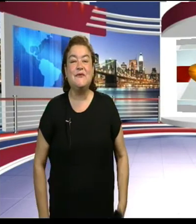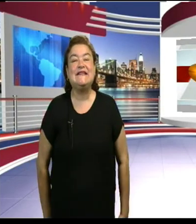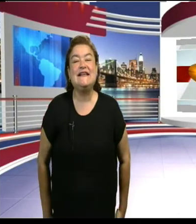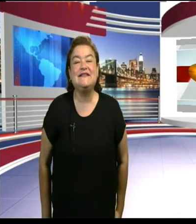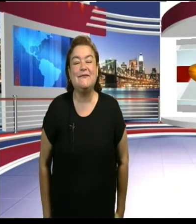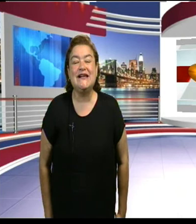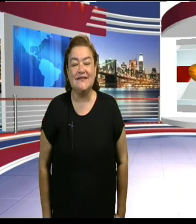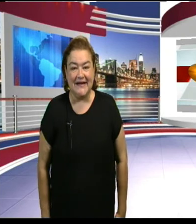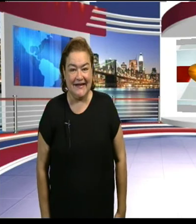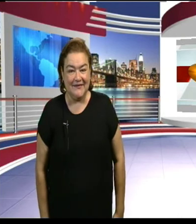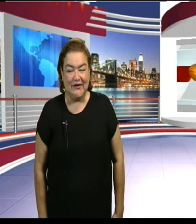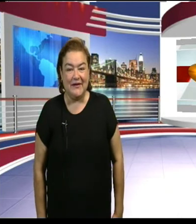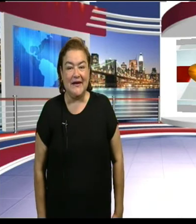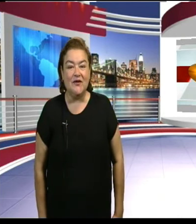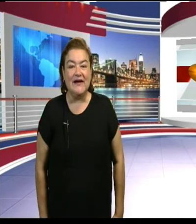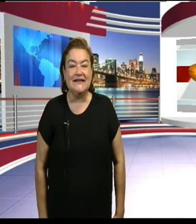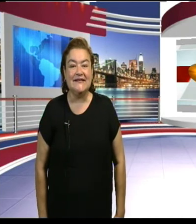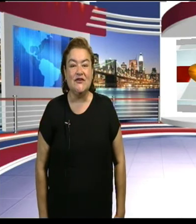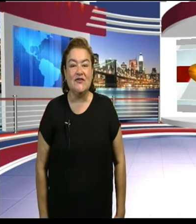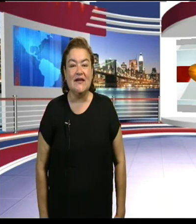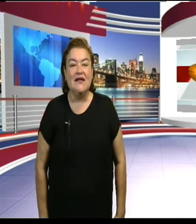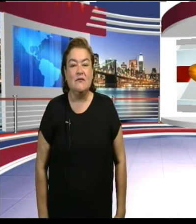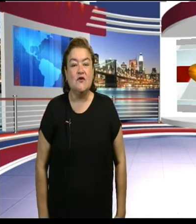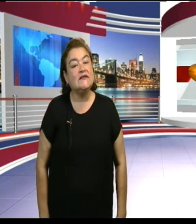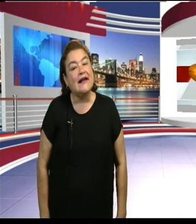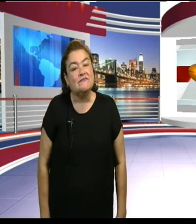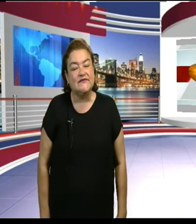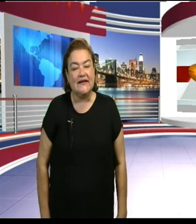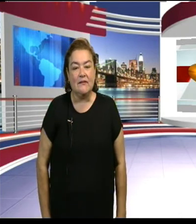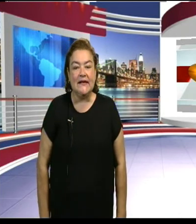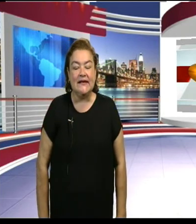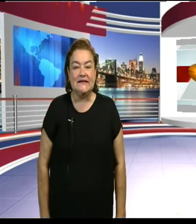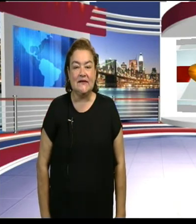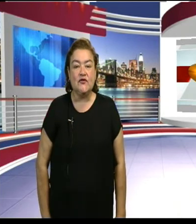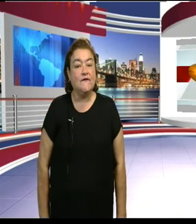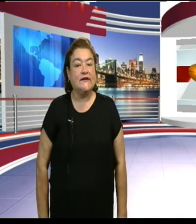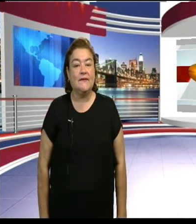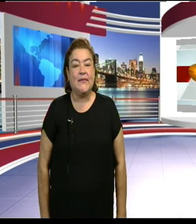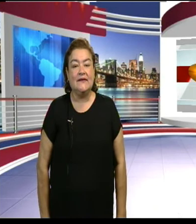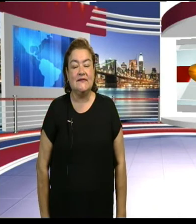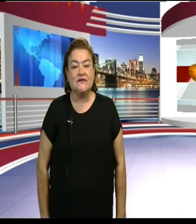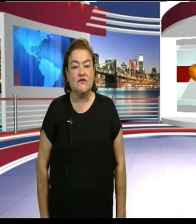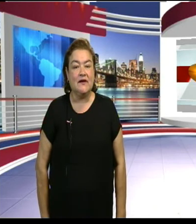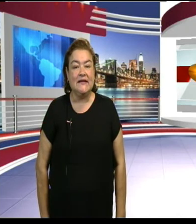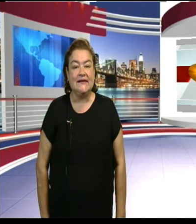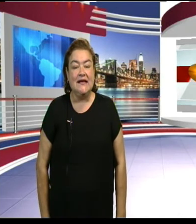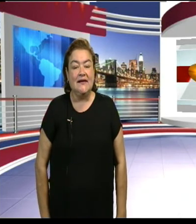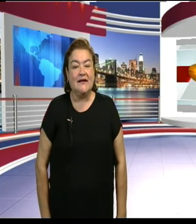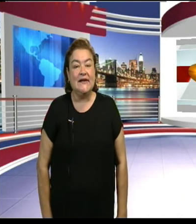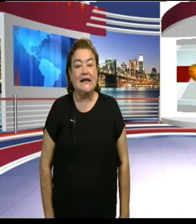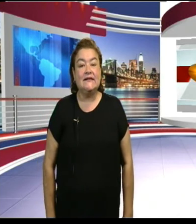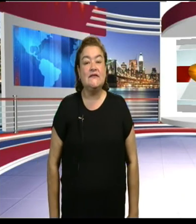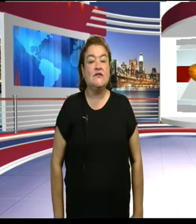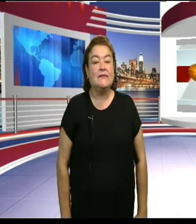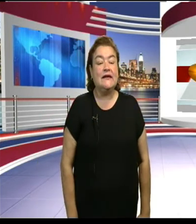¿Qué tal? ¿Cómo están? Iniciamos la semana en Panorama Global tratando de mostrar de qué manera los diferentes países, no solamente en